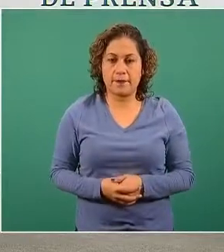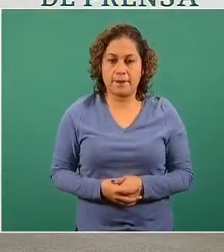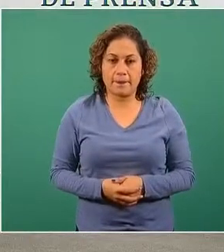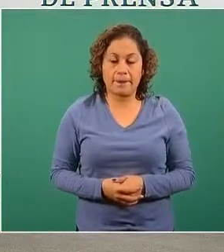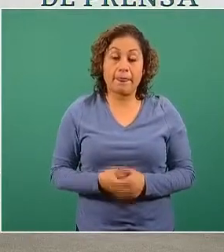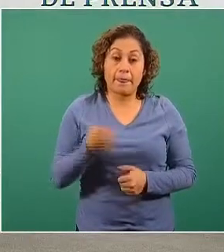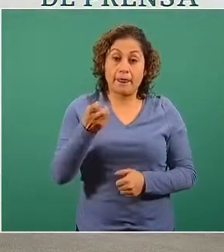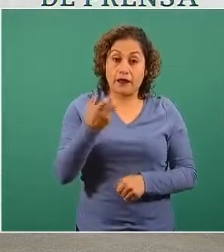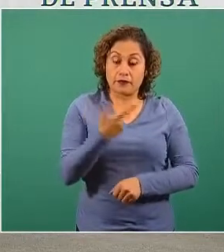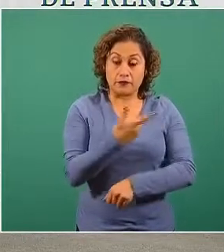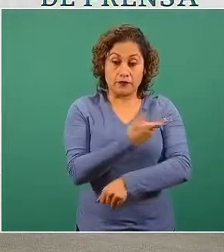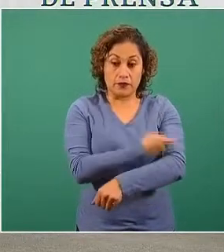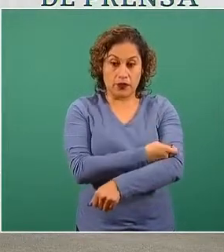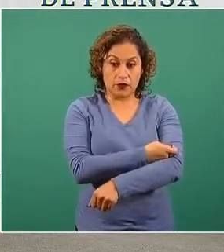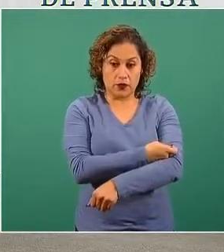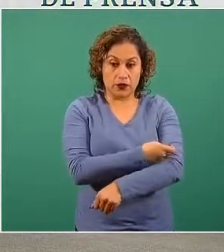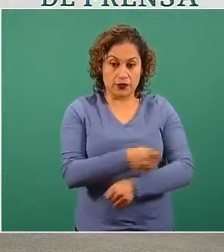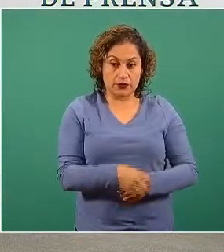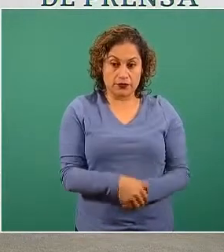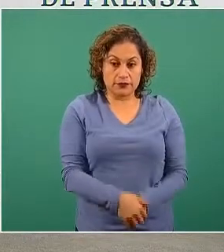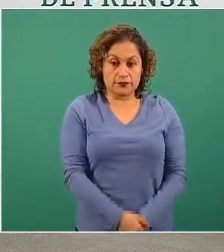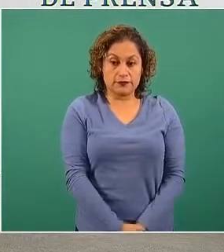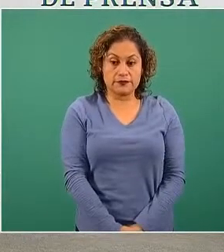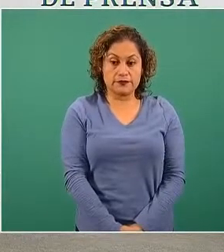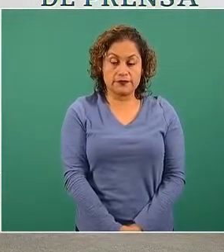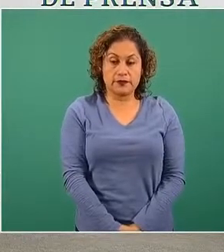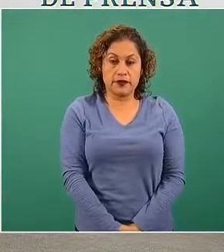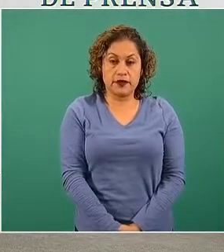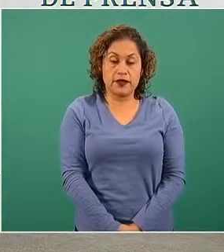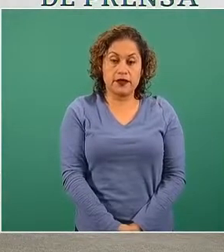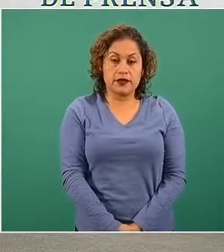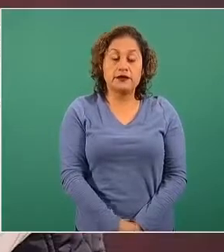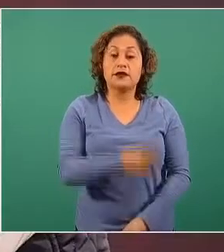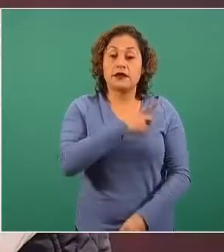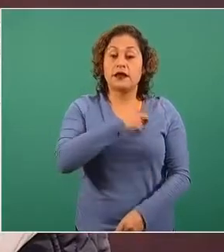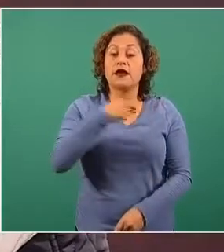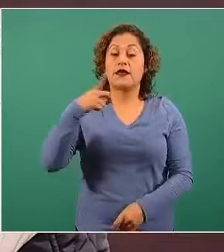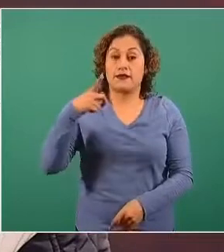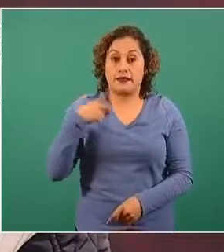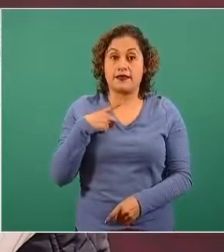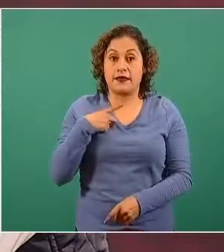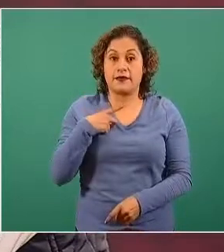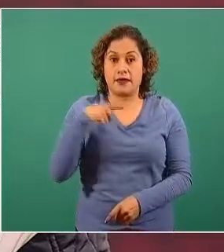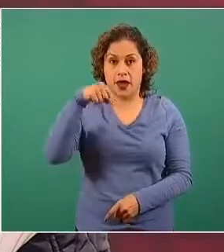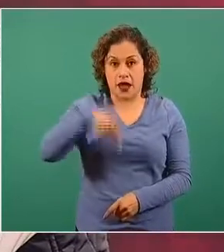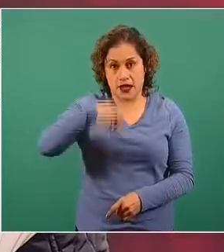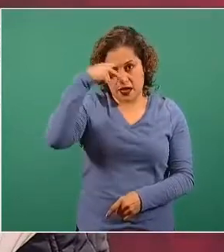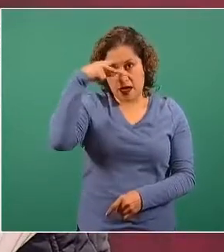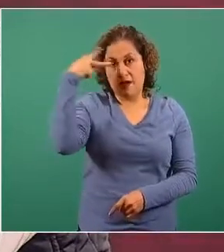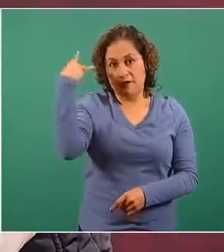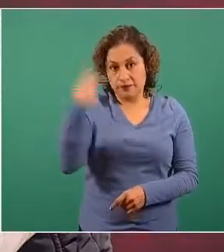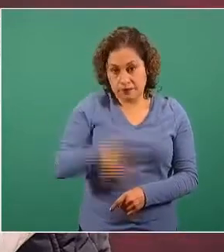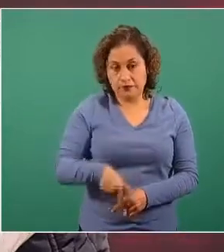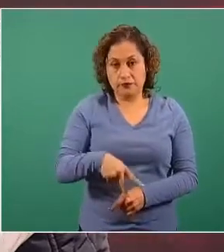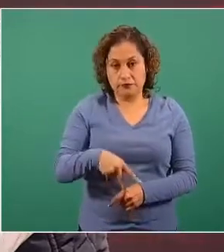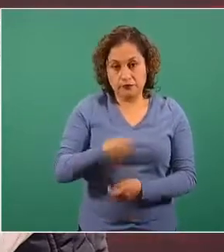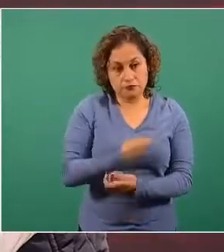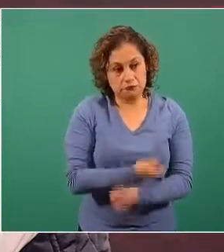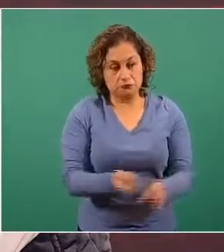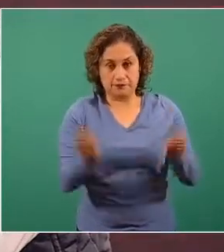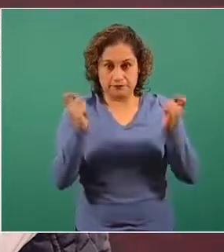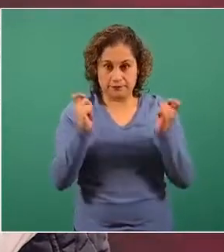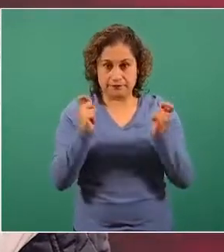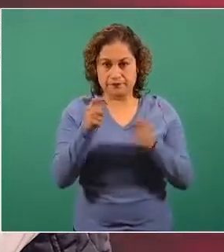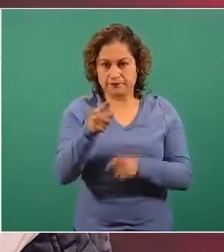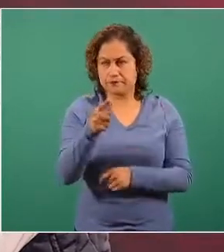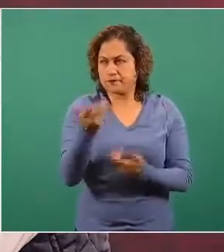estarían muchas de ellas quedándose aquí en nuestro país. Y sobre la de CanSino no